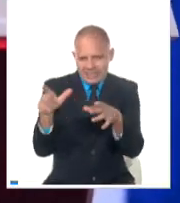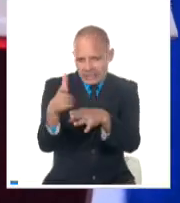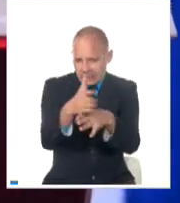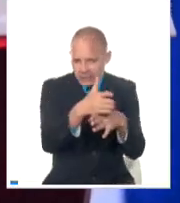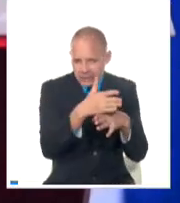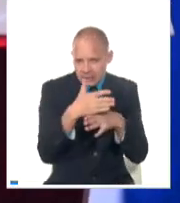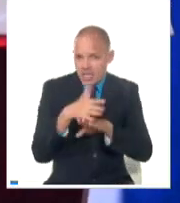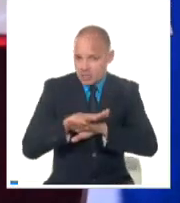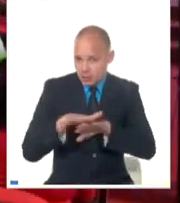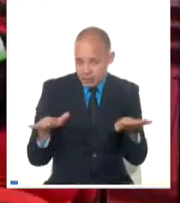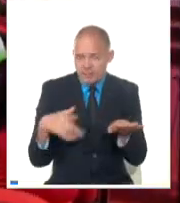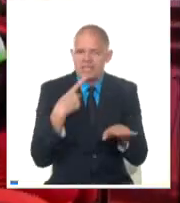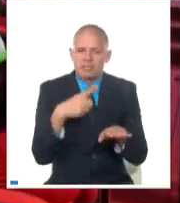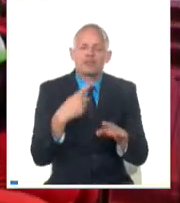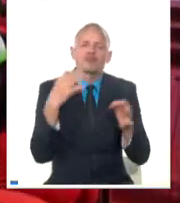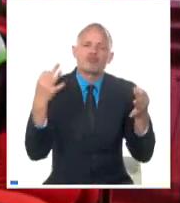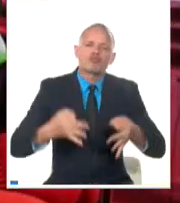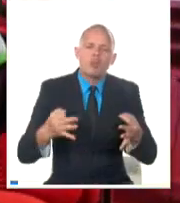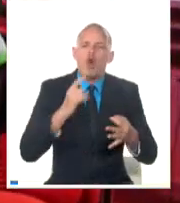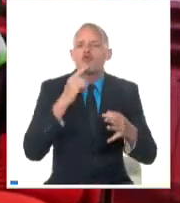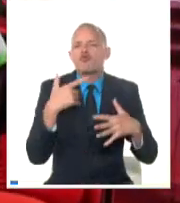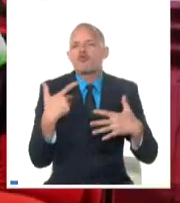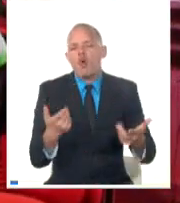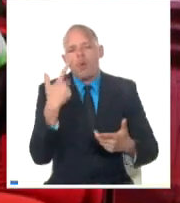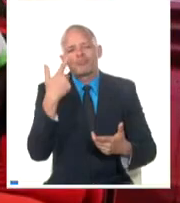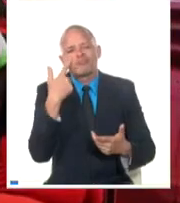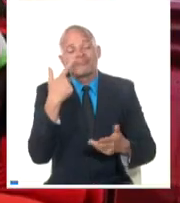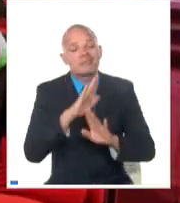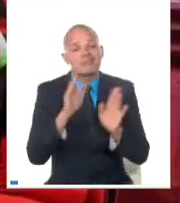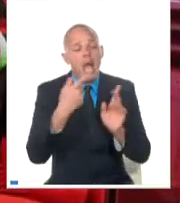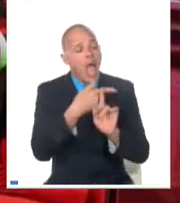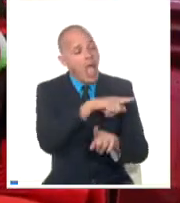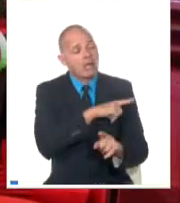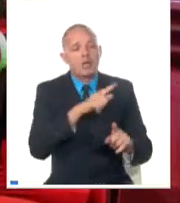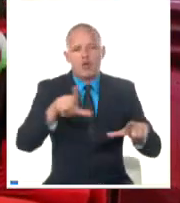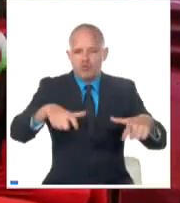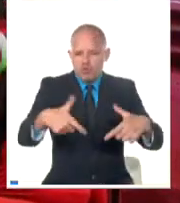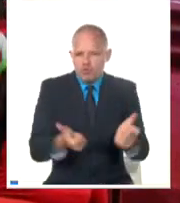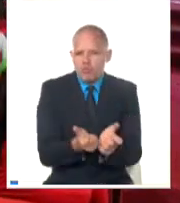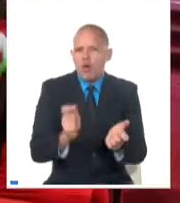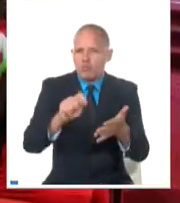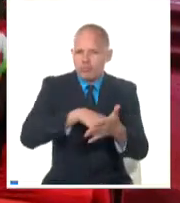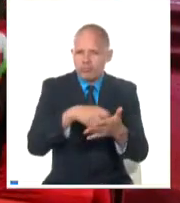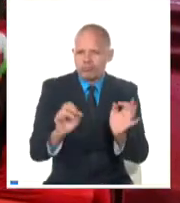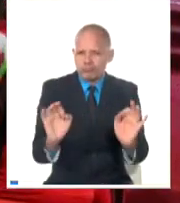cada territorio analizan el cumplimiento de los compromisos establecidos en las reuniones de enero.